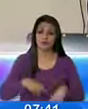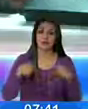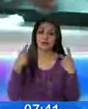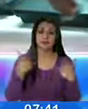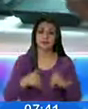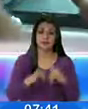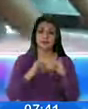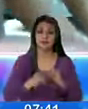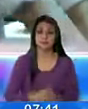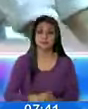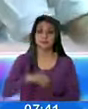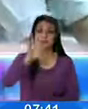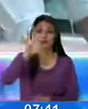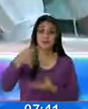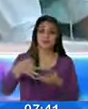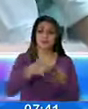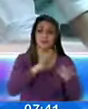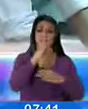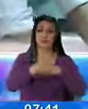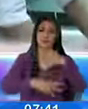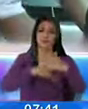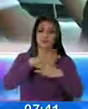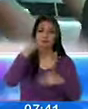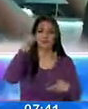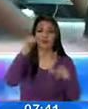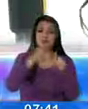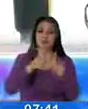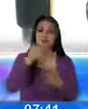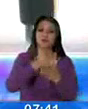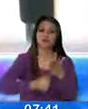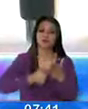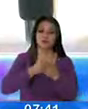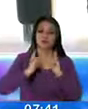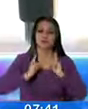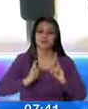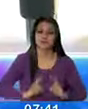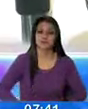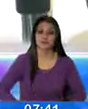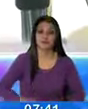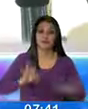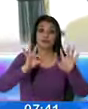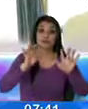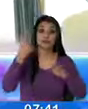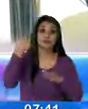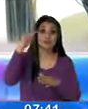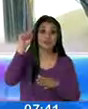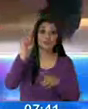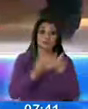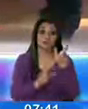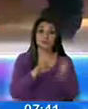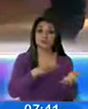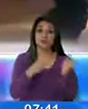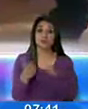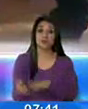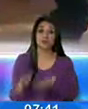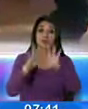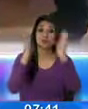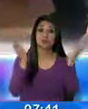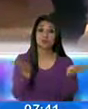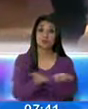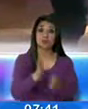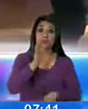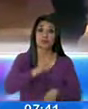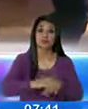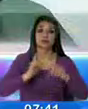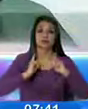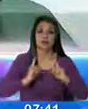adelante. Este 4 de febrero el mundo conmemora la lucha contra el cáncer. Aproximadamente 8 millones de muertes en el planeta son a causa de esta